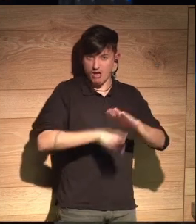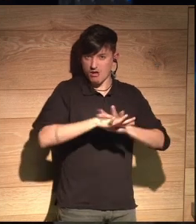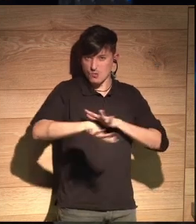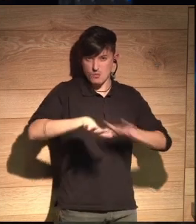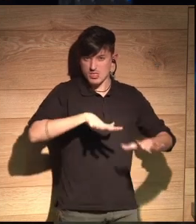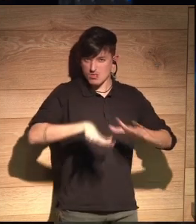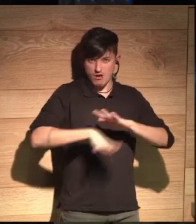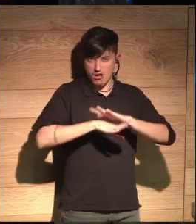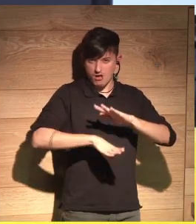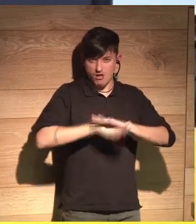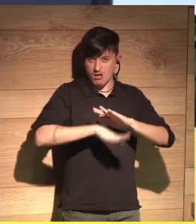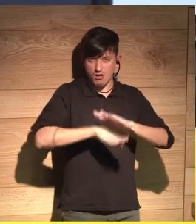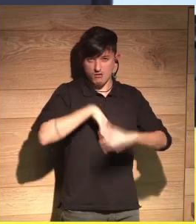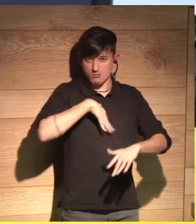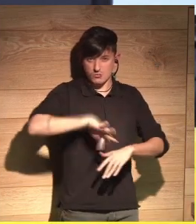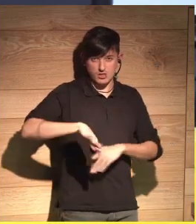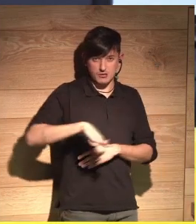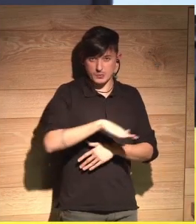todo el rato